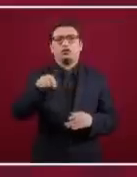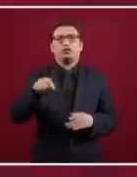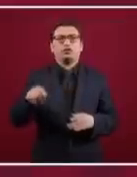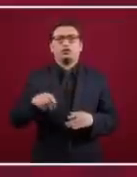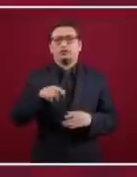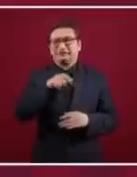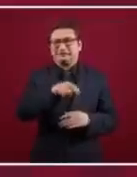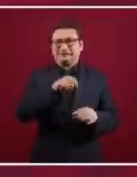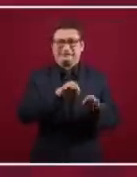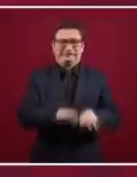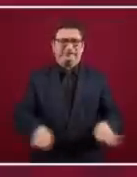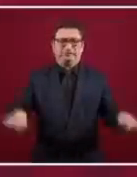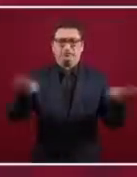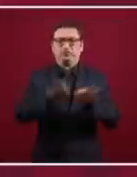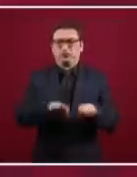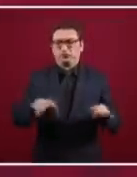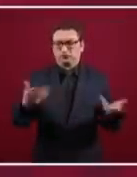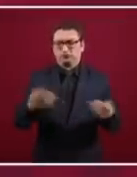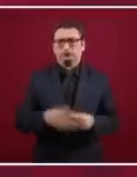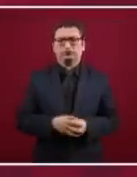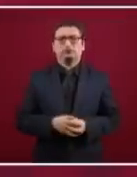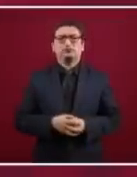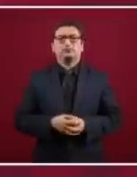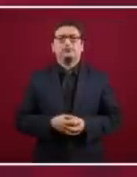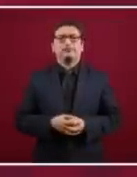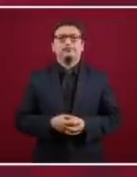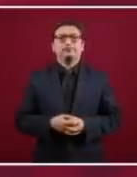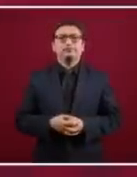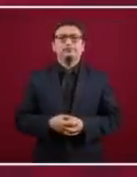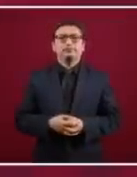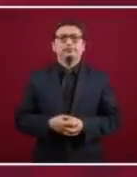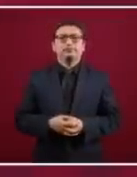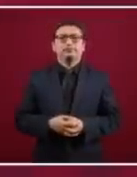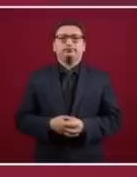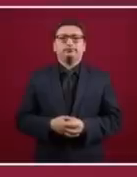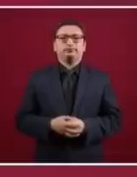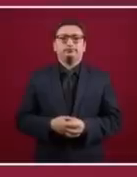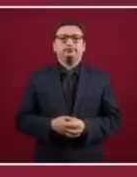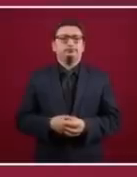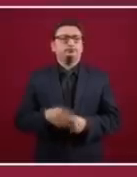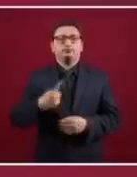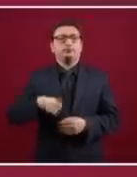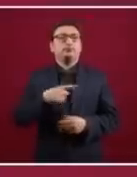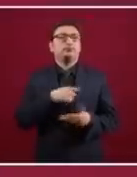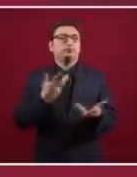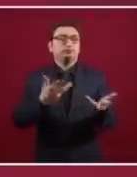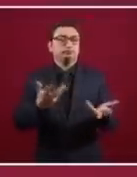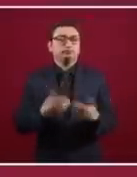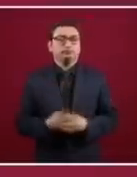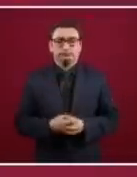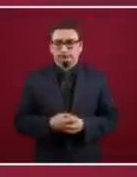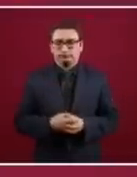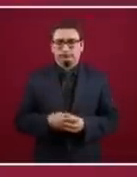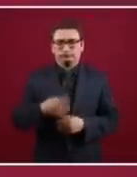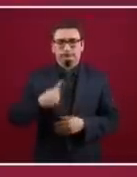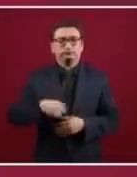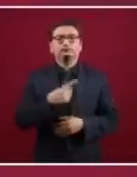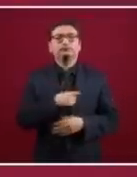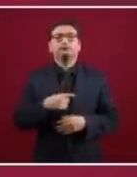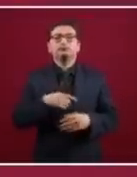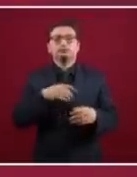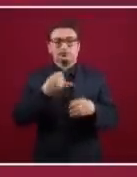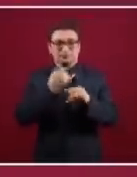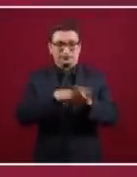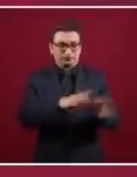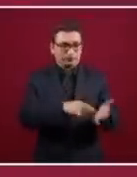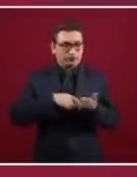importantes estratégicas o que que hicimos por parte de nosotros anterior